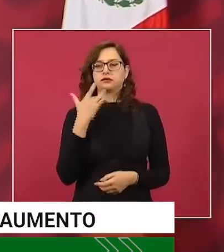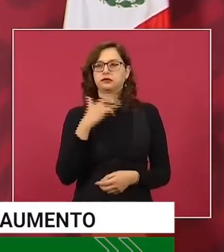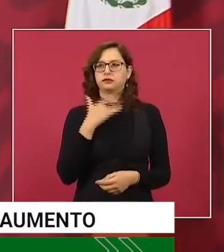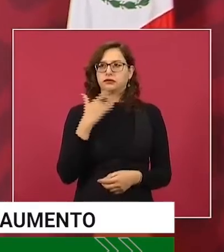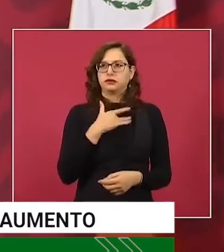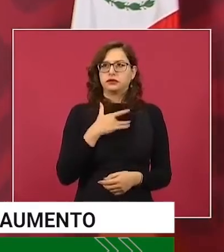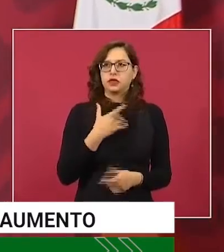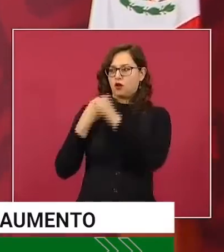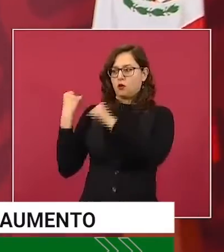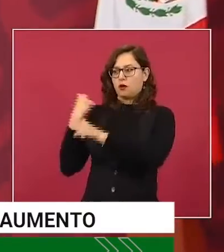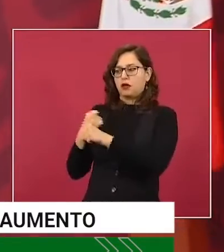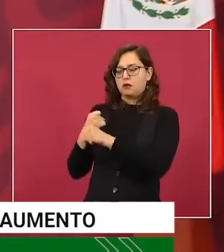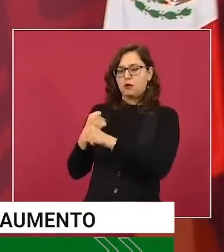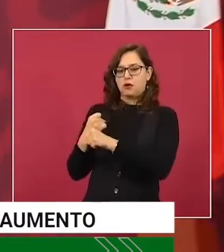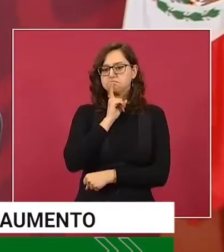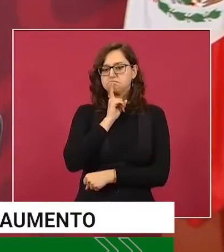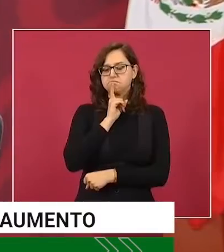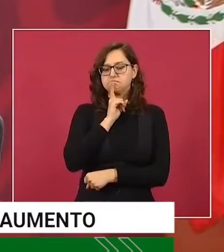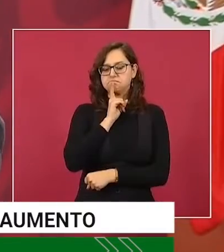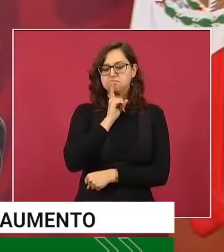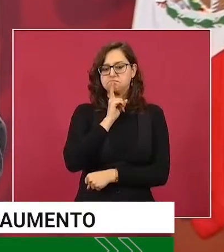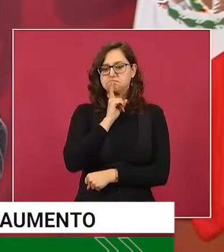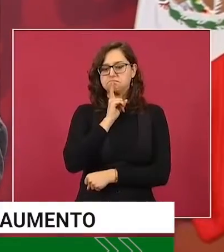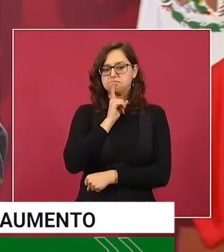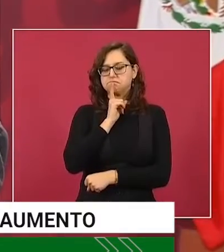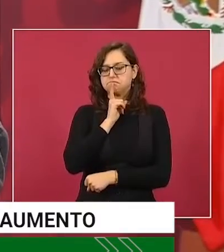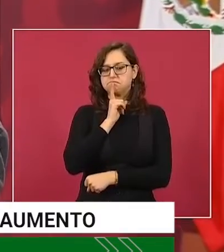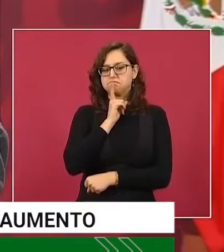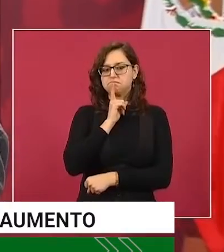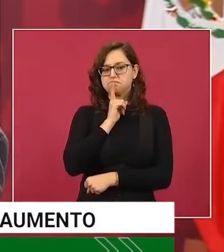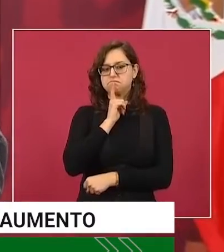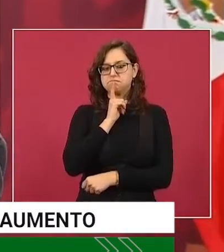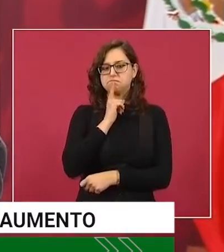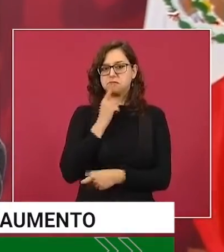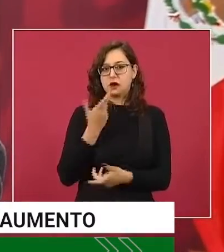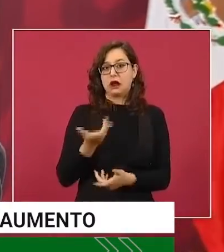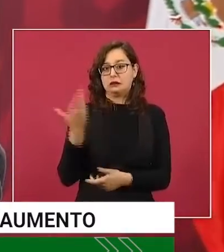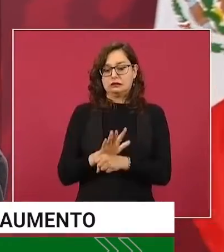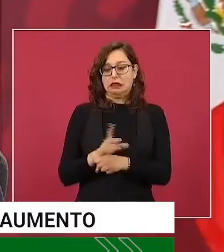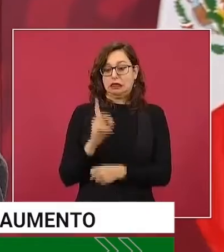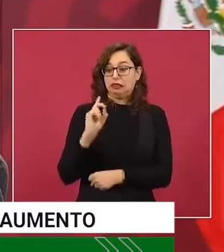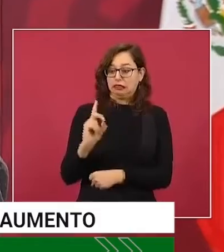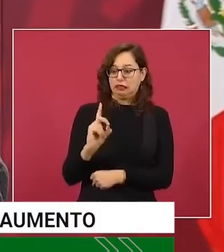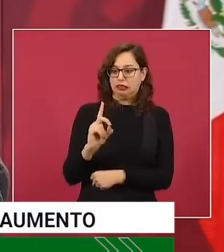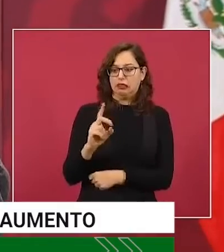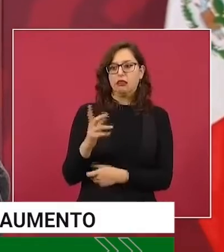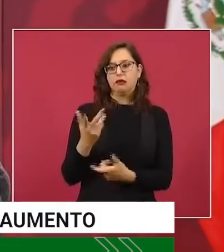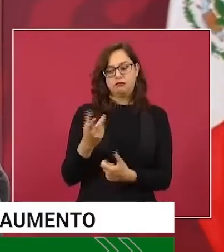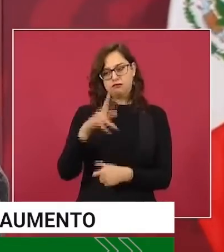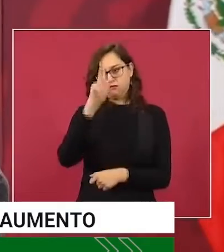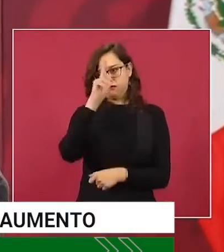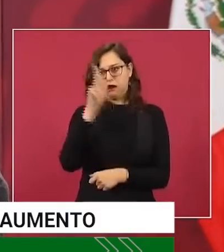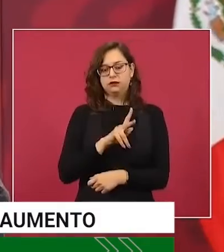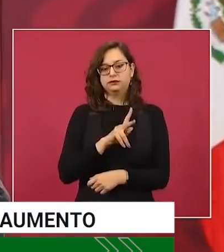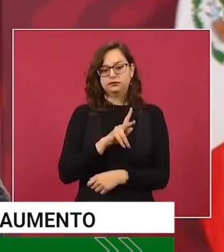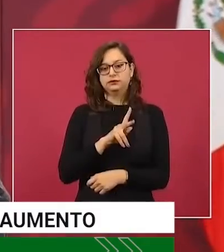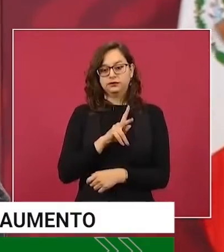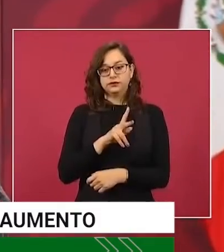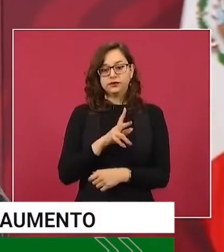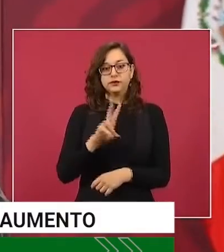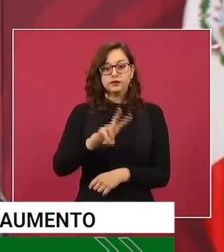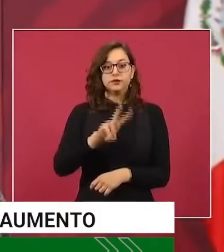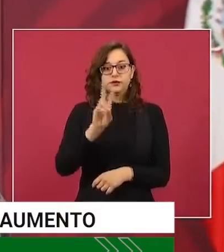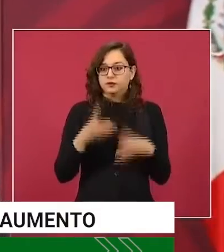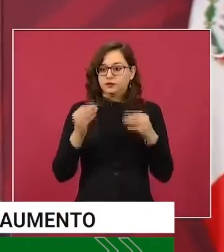misma situación de la variante Delta, que sí hubo